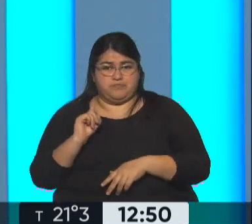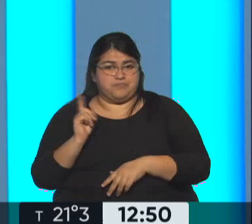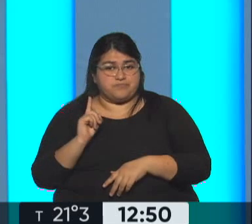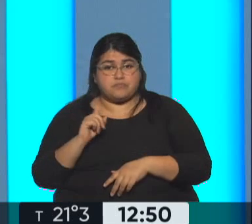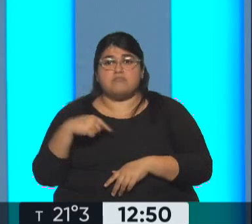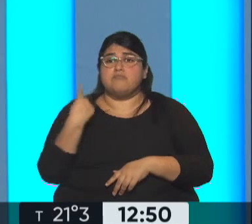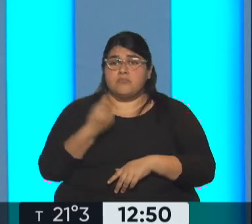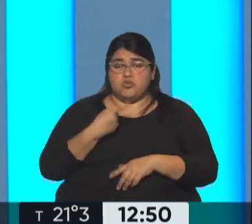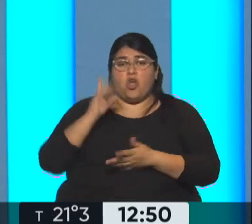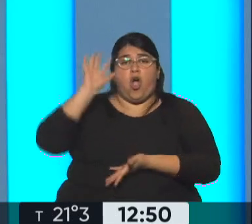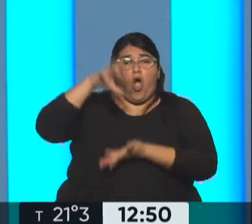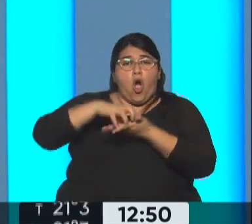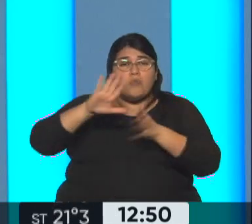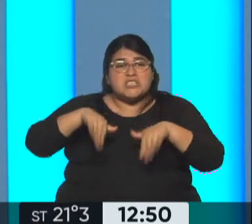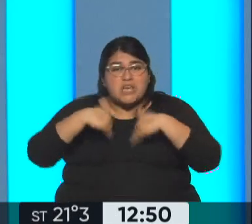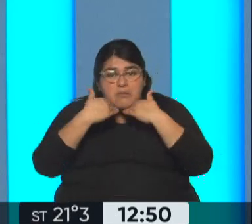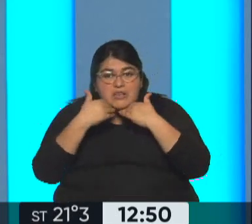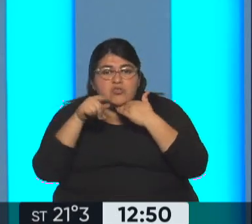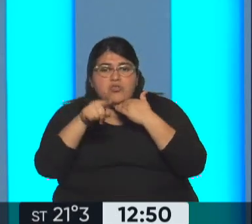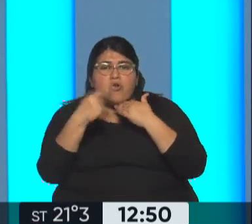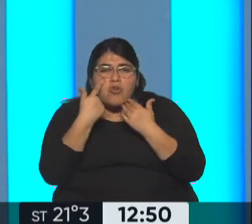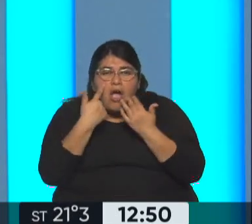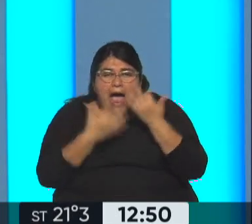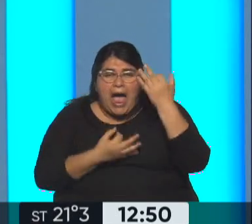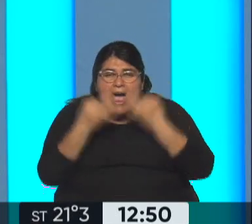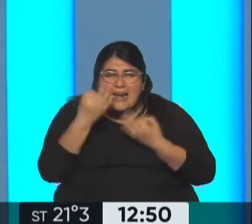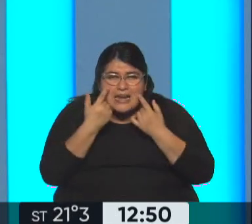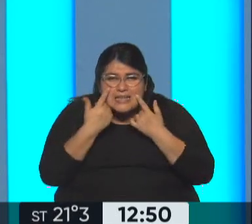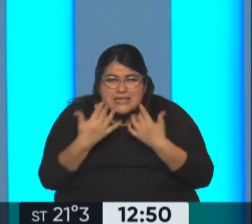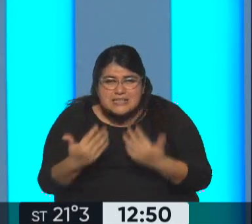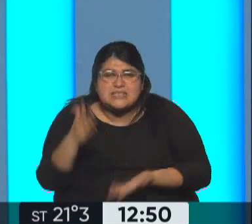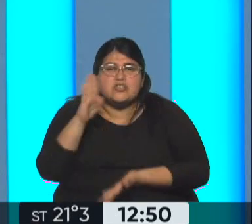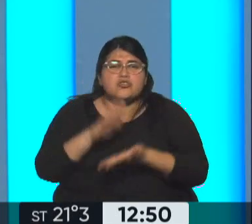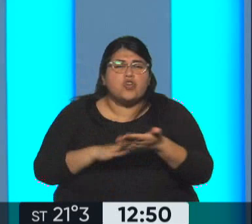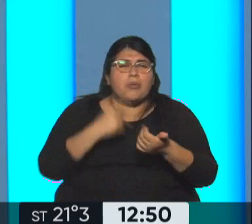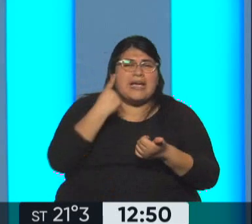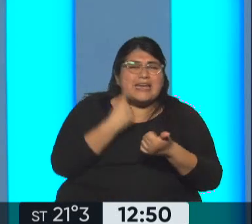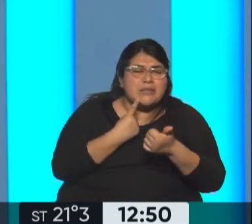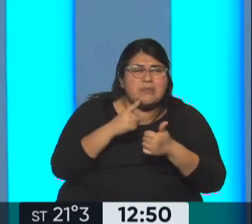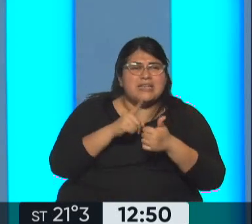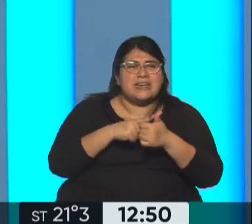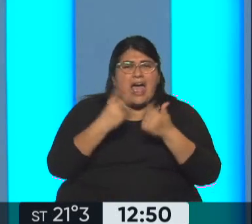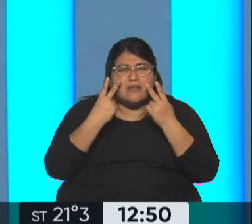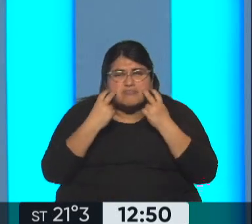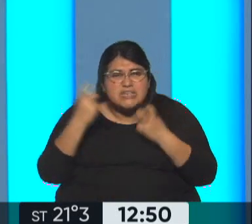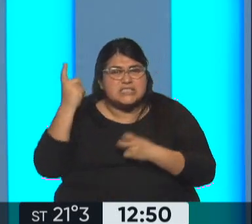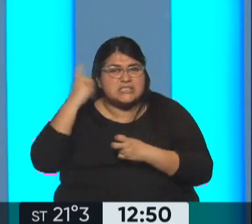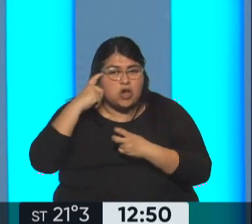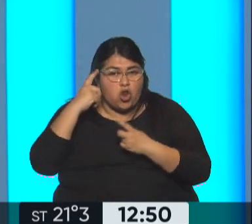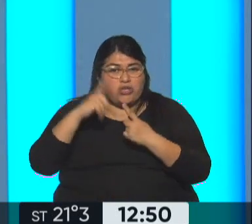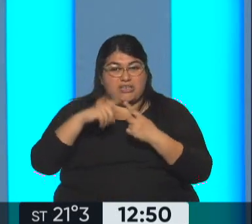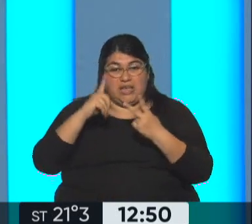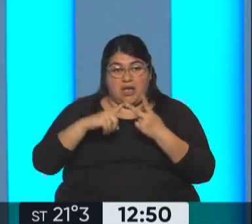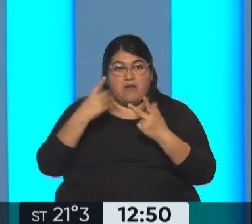Observatorio hicimos un análisis transdisciplinario del expediente, desde la criminalística, desde el derecho, de la psicología forense, y cuando advertimos que se estaba por cometer